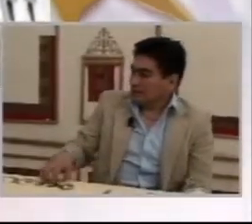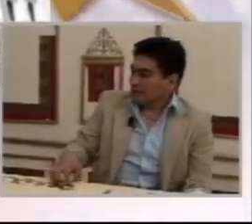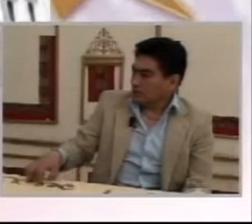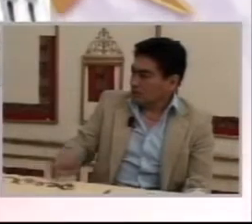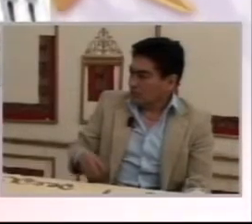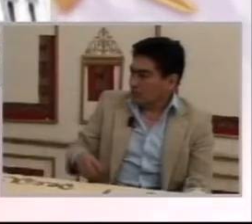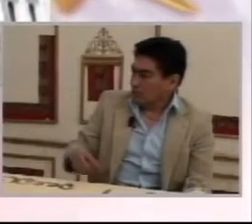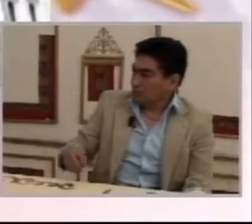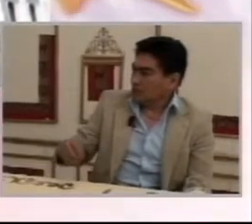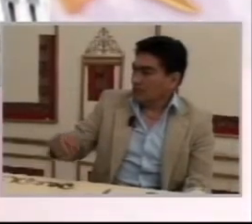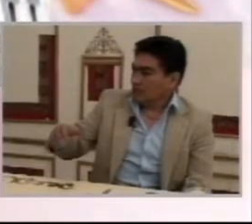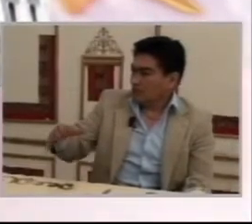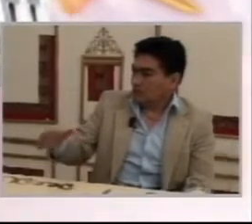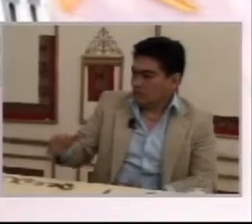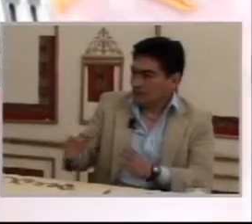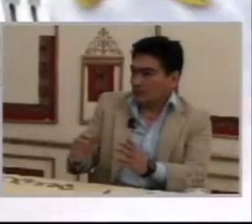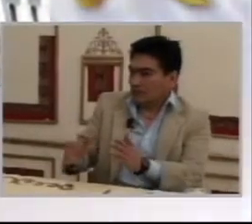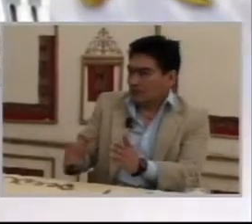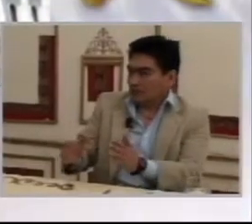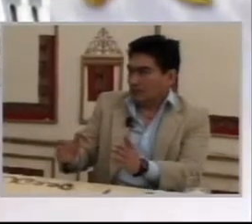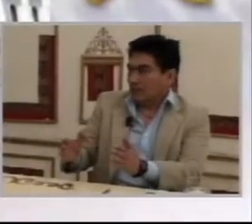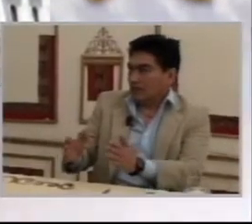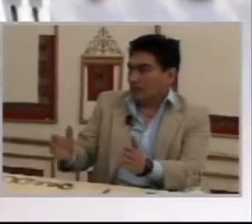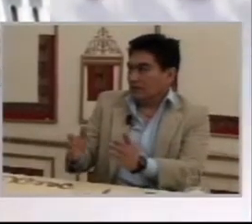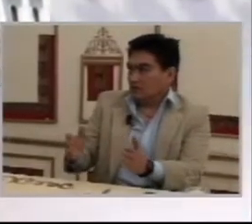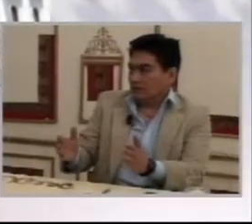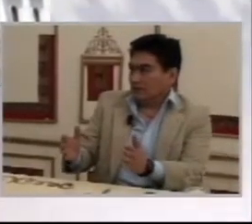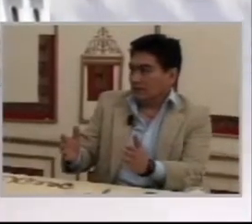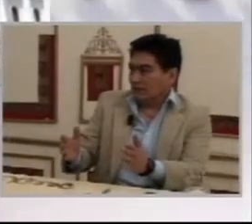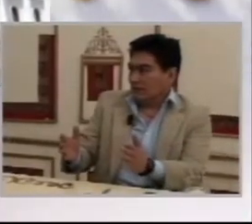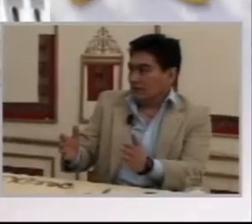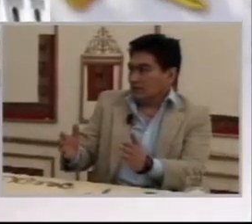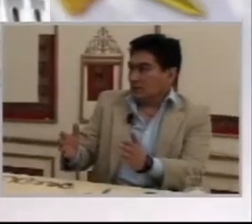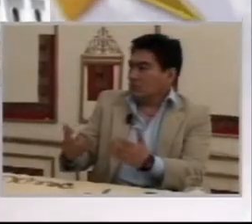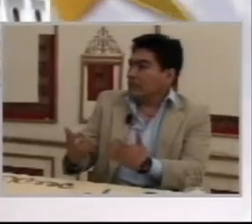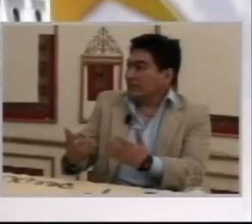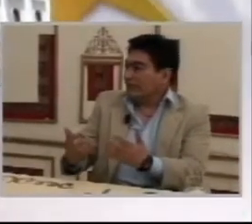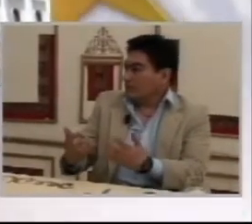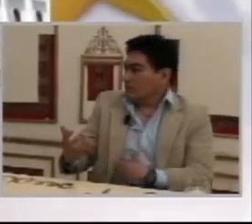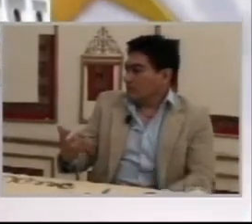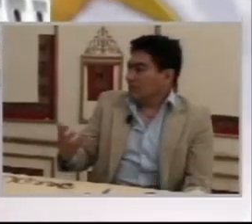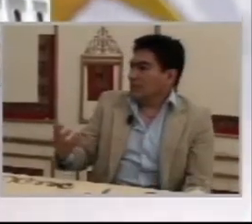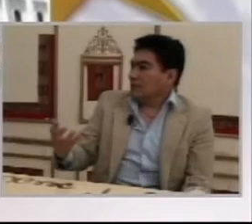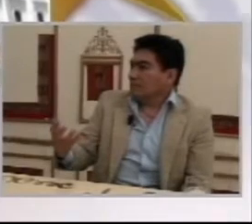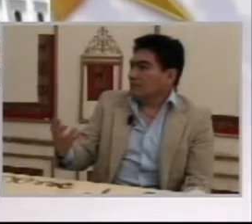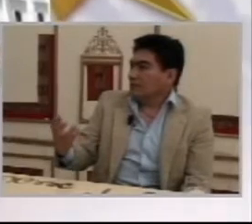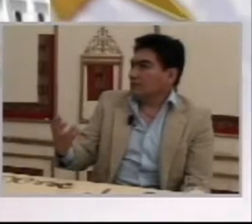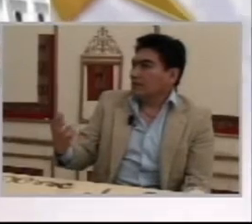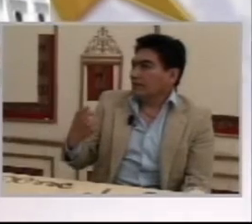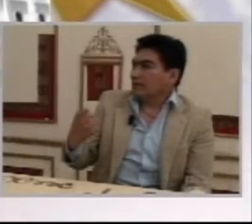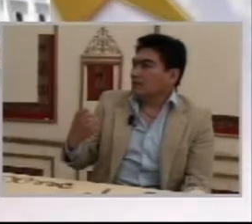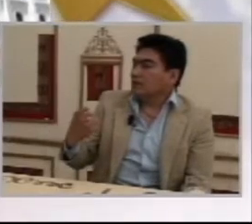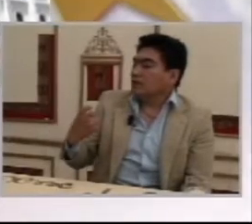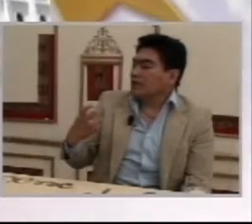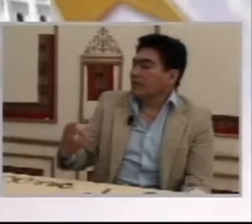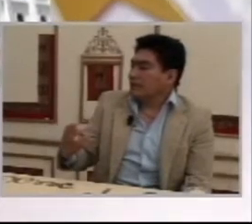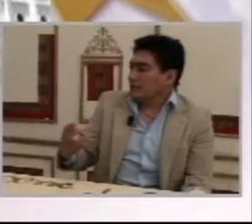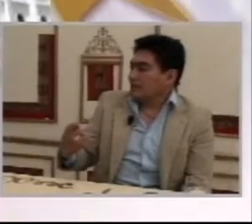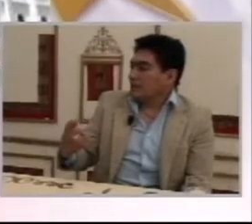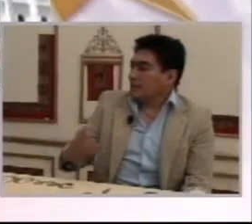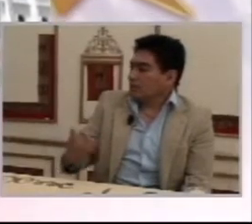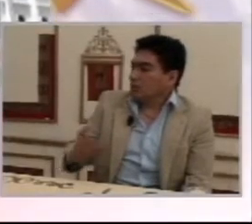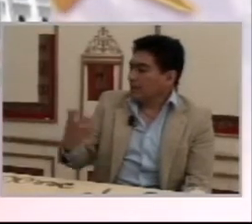hecha la resolución, esté dentro de los parámetros de justicia, no te creo. El tema es, la gente no